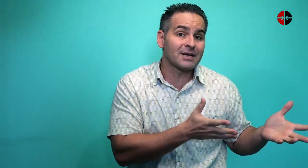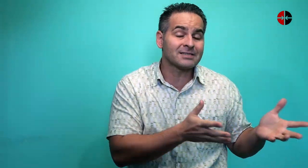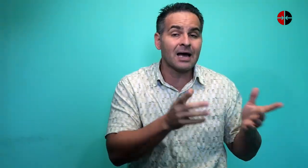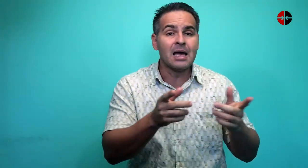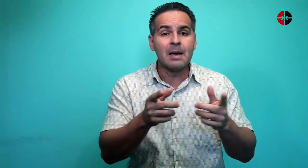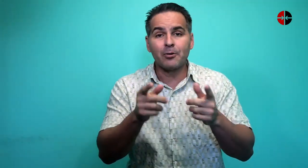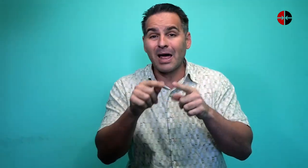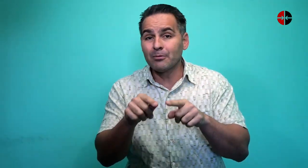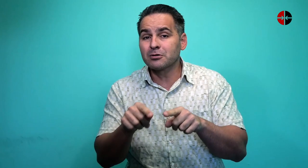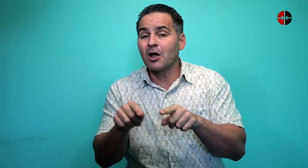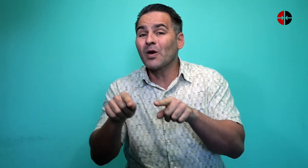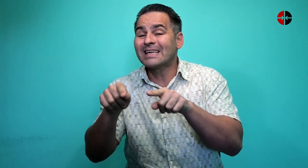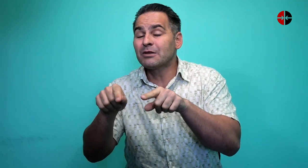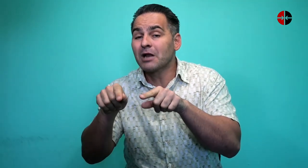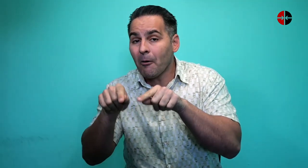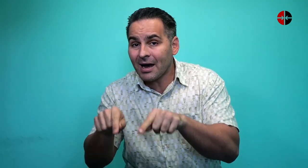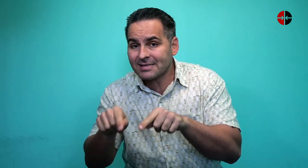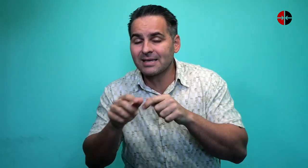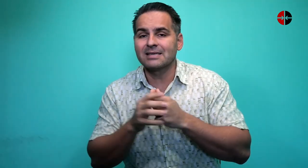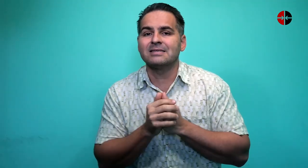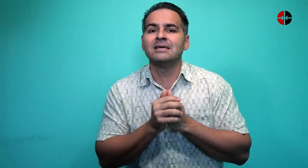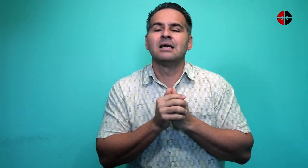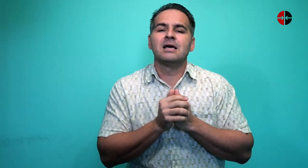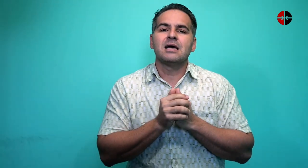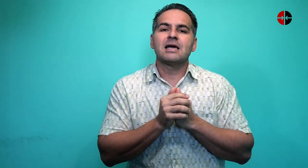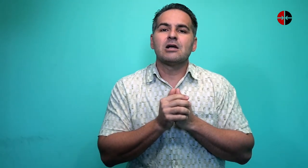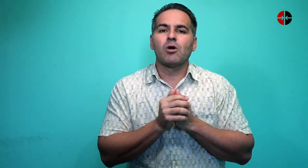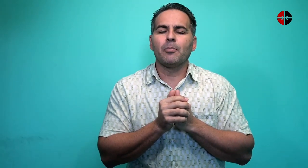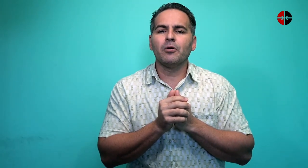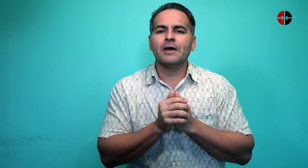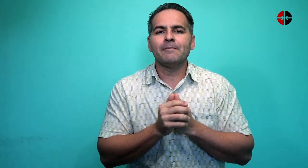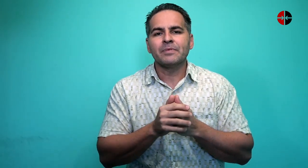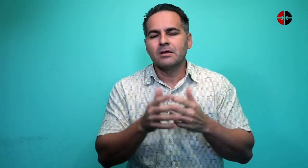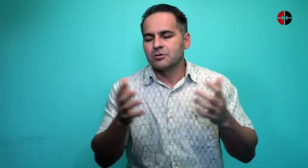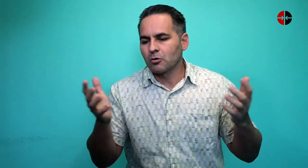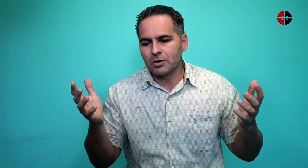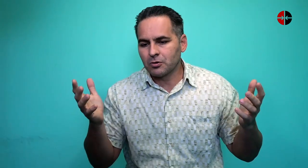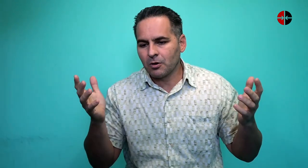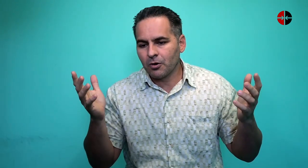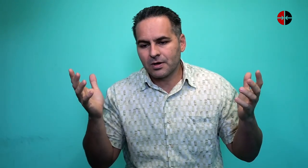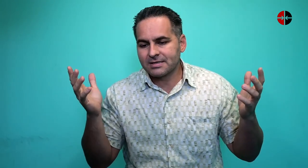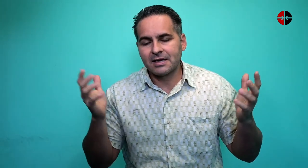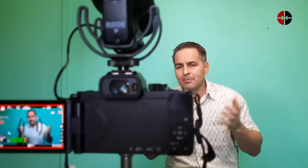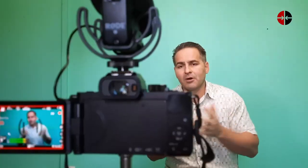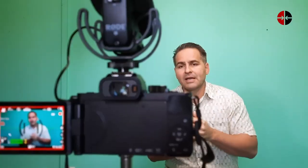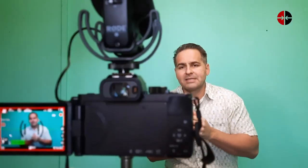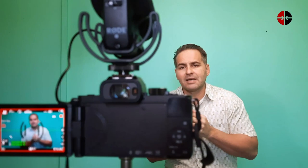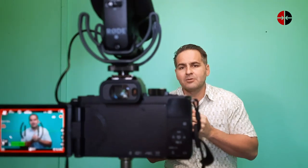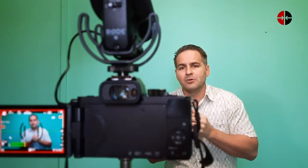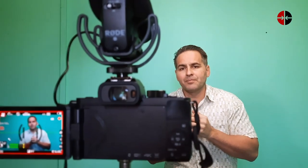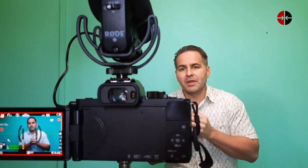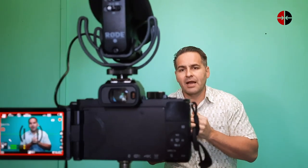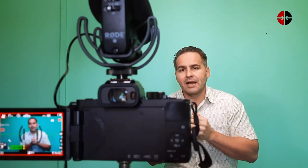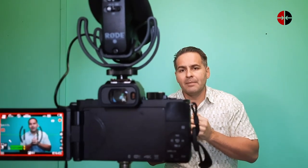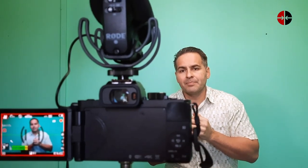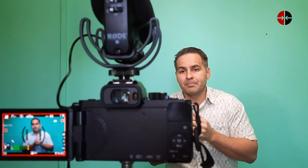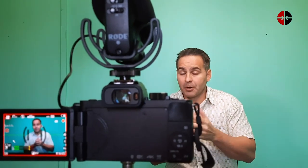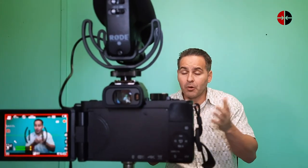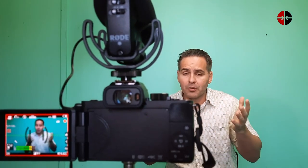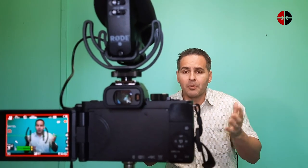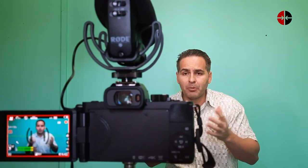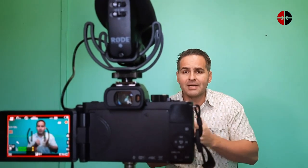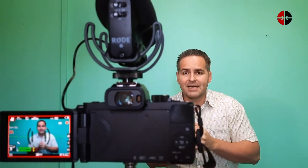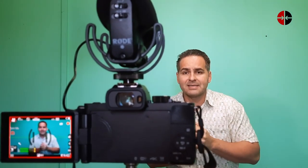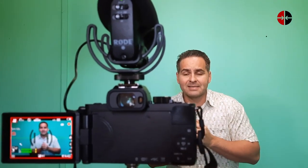que no tiene esa fuerza Pero ha demostrado de que tiene una base que lo apoya son cuestiones bueno que Seguiremos analizando acá